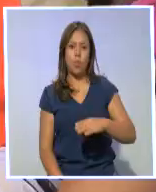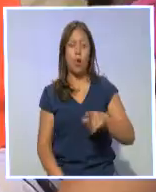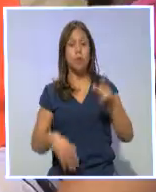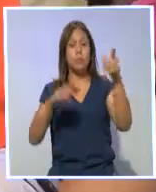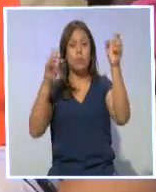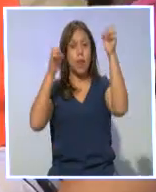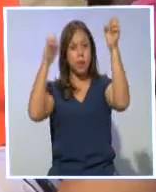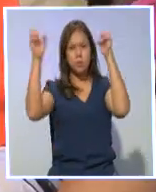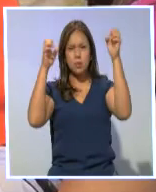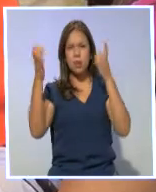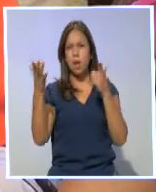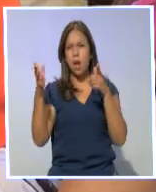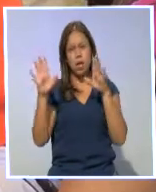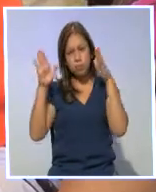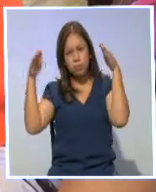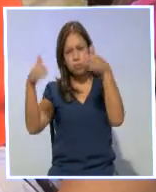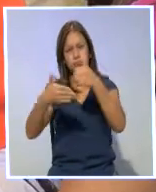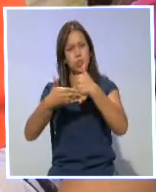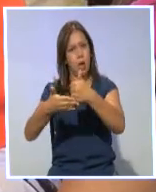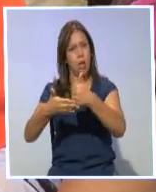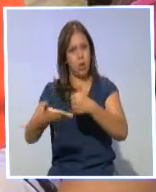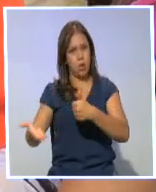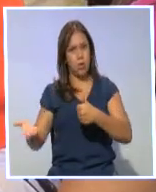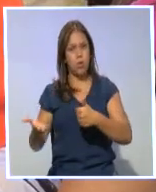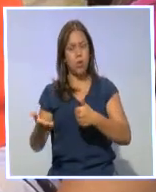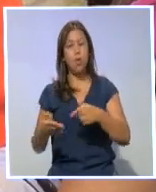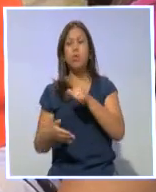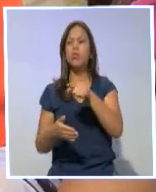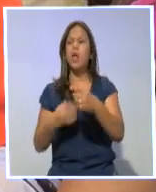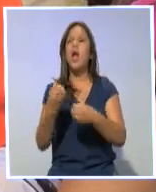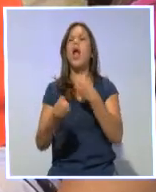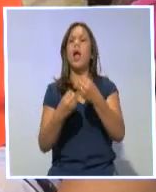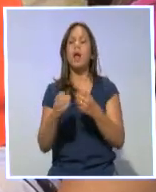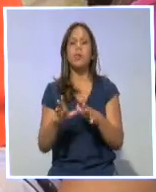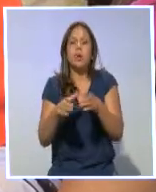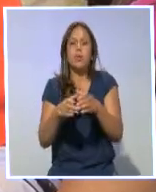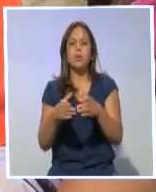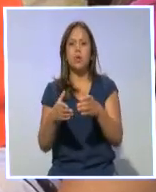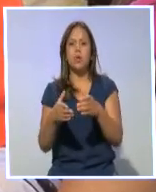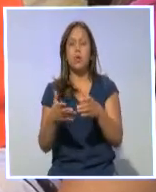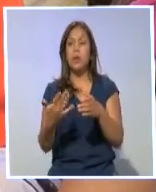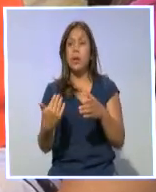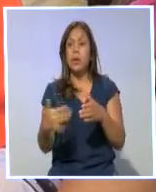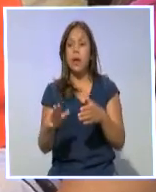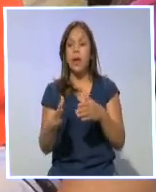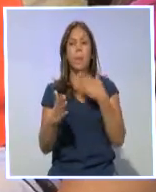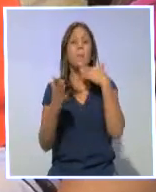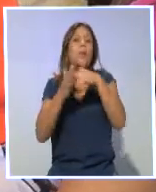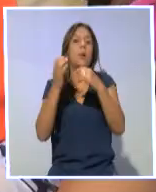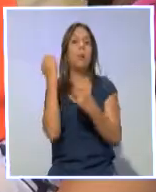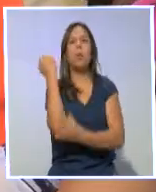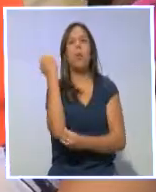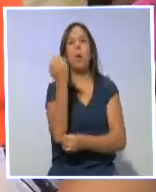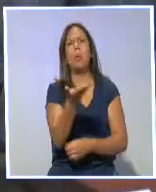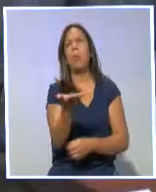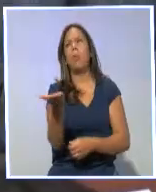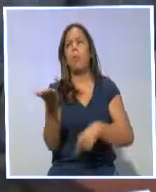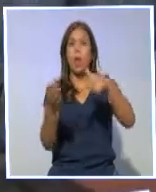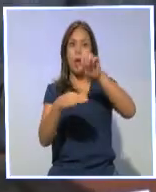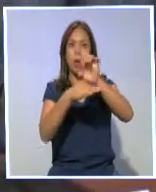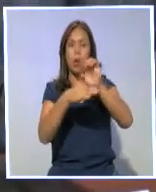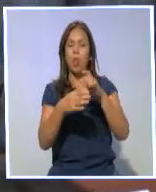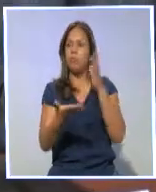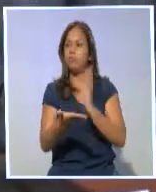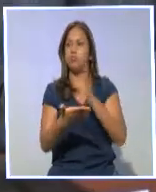políticas. ¿Qué hacen ustedes como comisión para tratar de que la mendicidad disminuya en el país? Y en